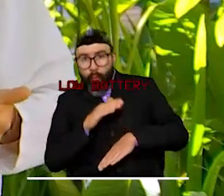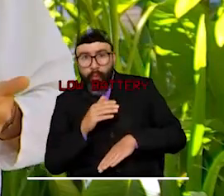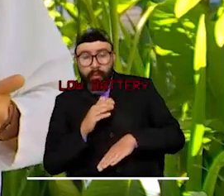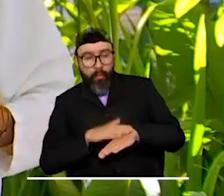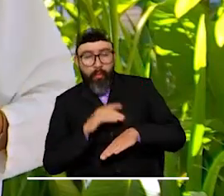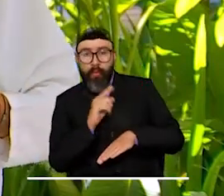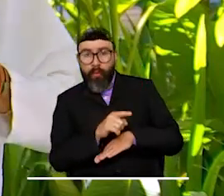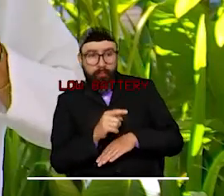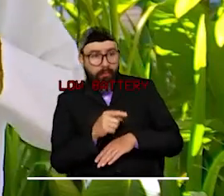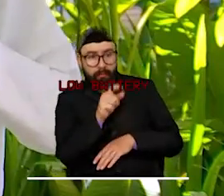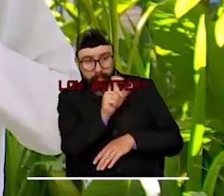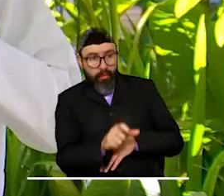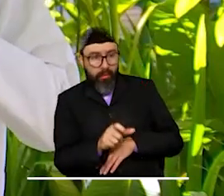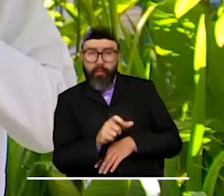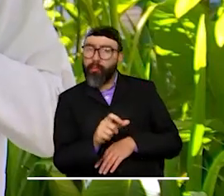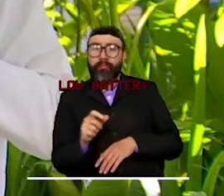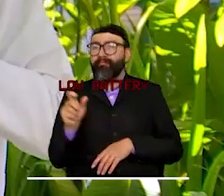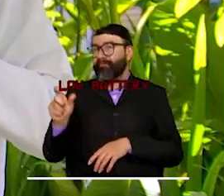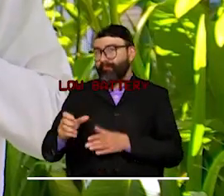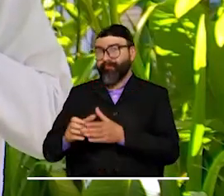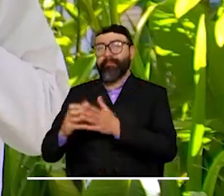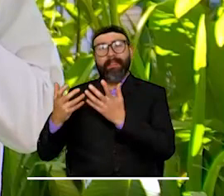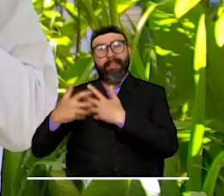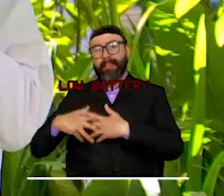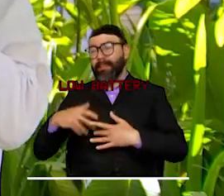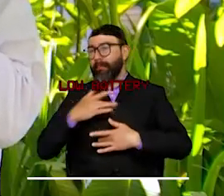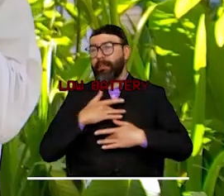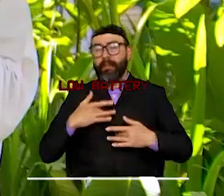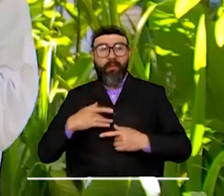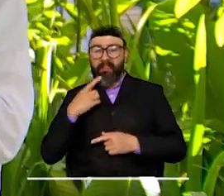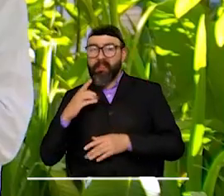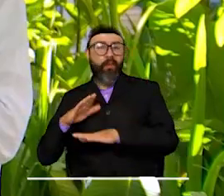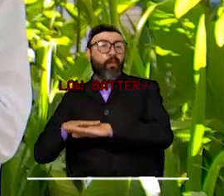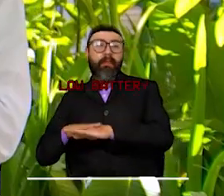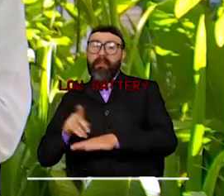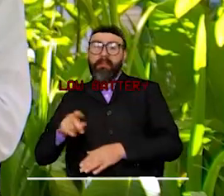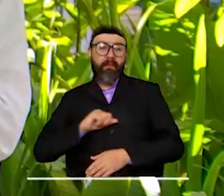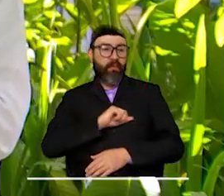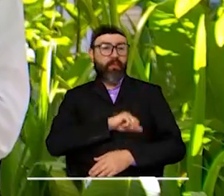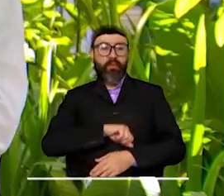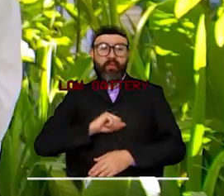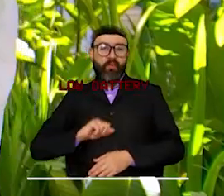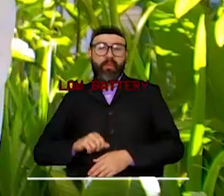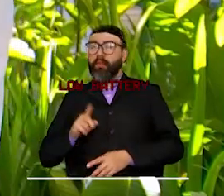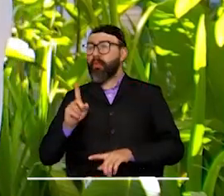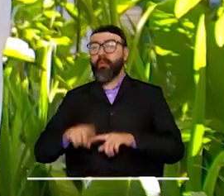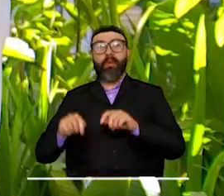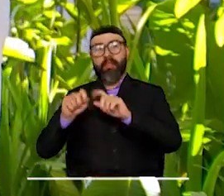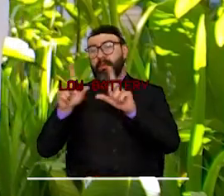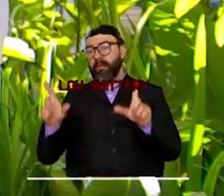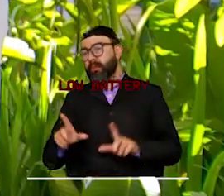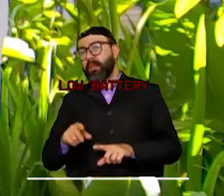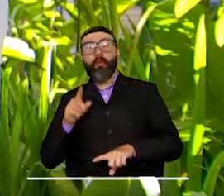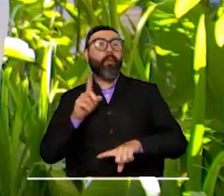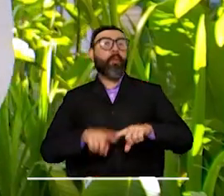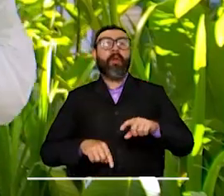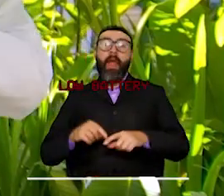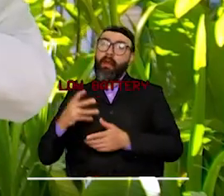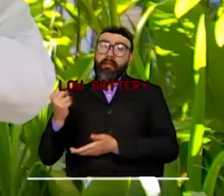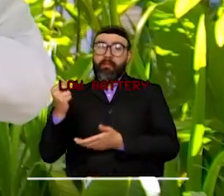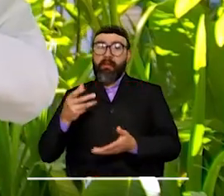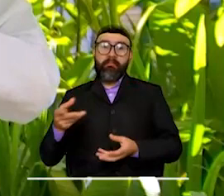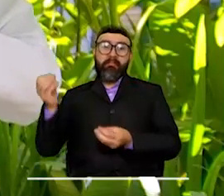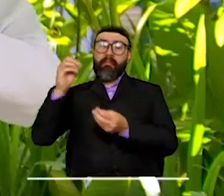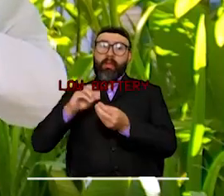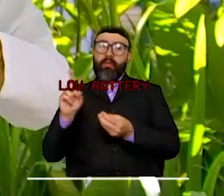nuestro sistema que no acuden oportunamente o ordenan un paraclínico por no invertir unos pesos. Y